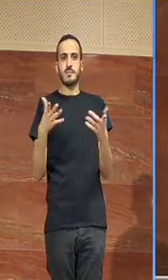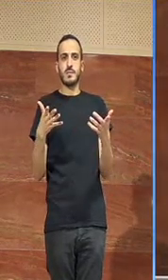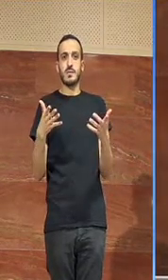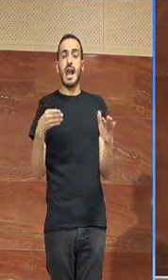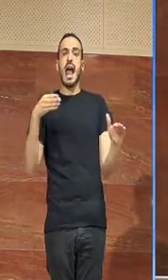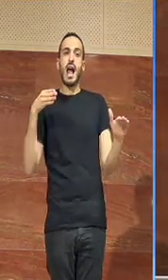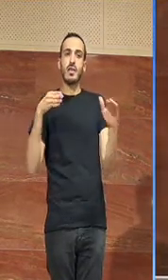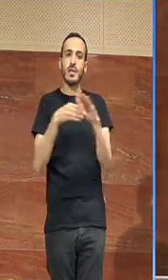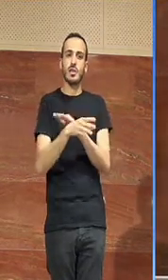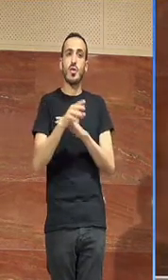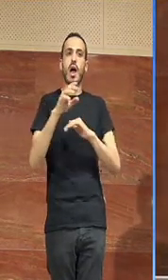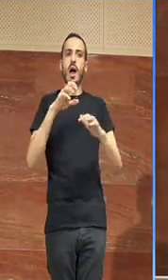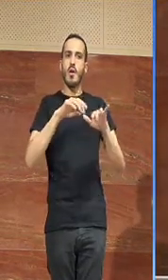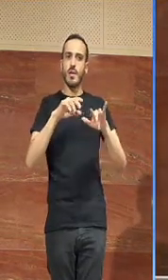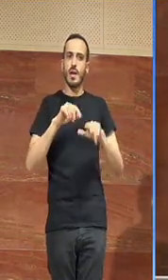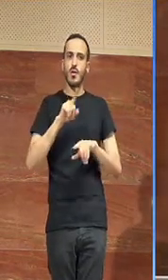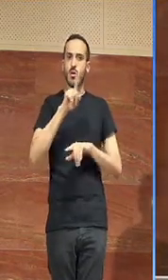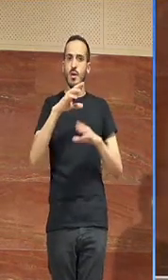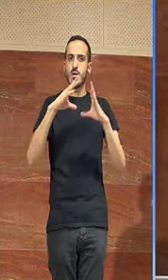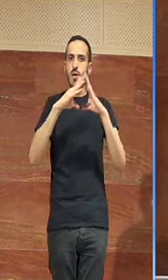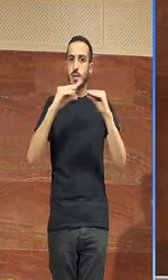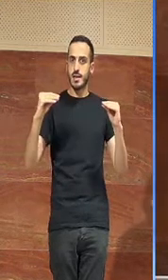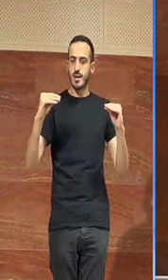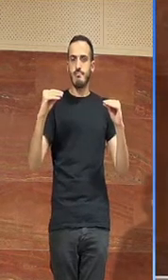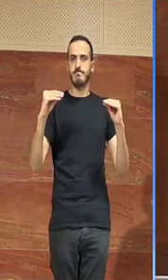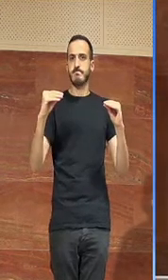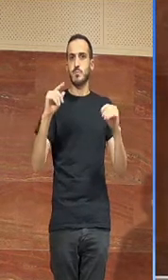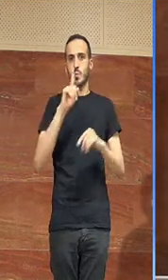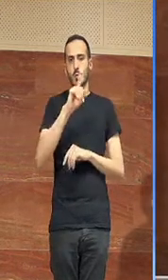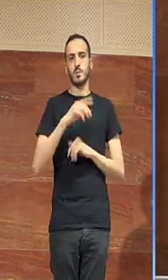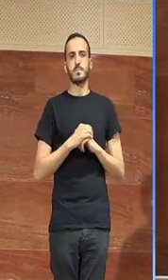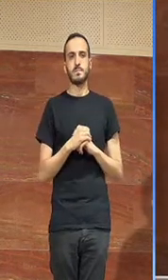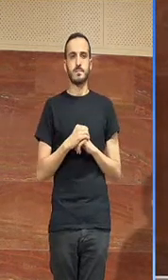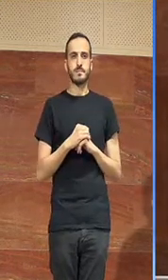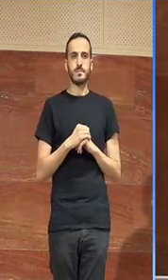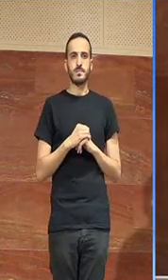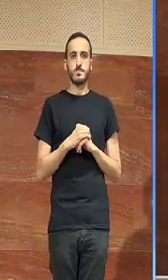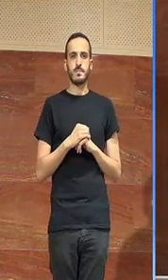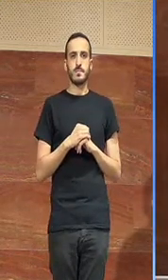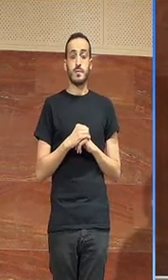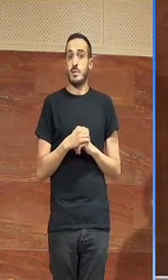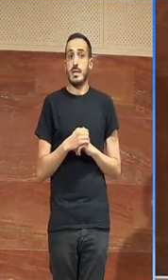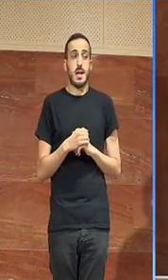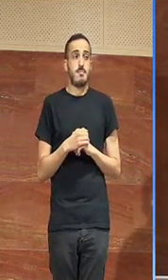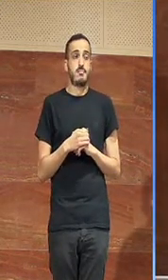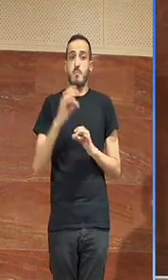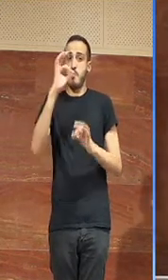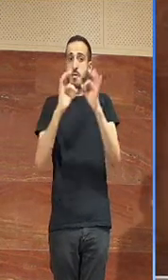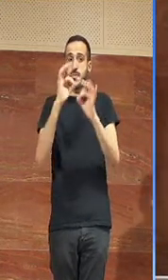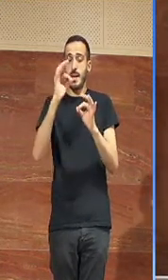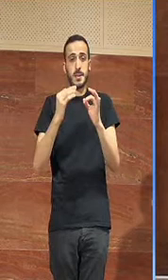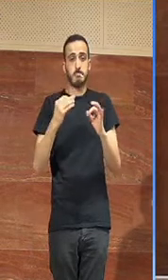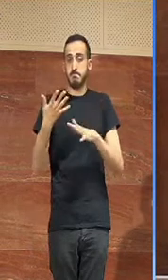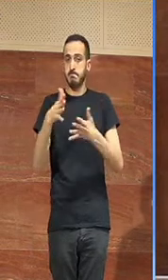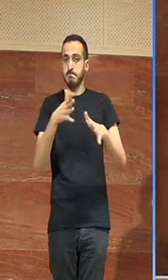un ordenador. Eso es un poco la situación del planeta ahora. En esas cifras nos movemos. Bueno, de los